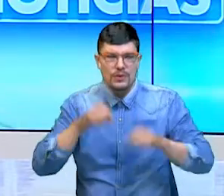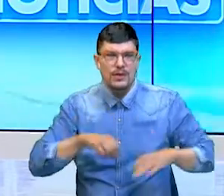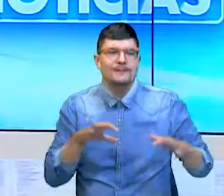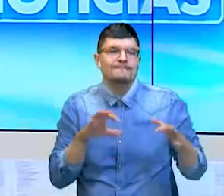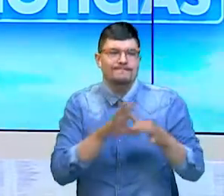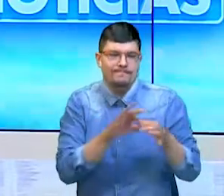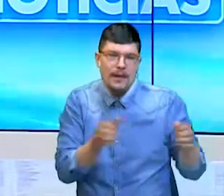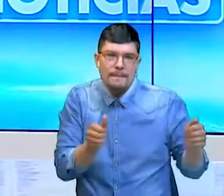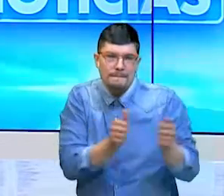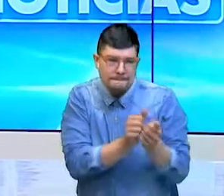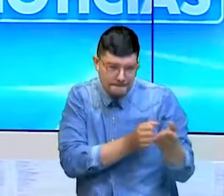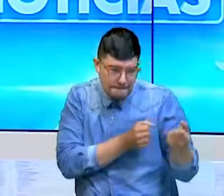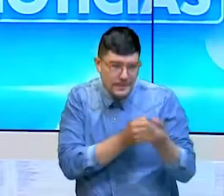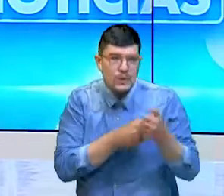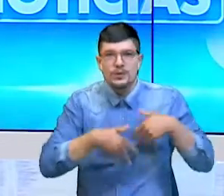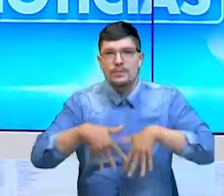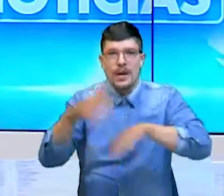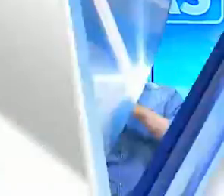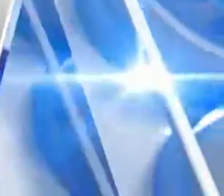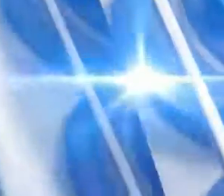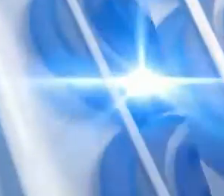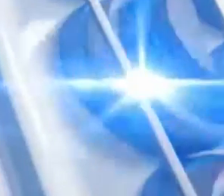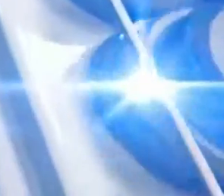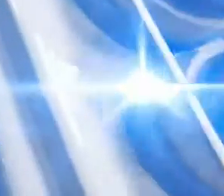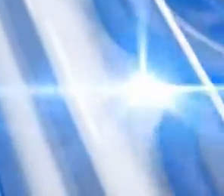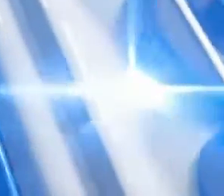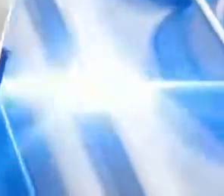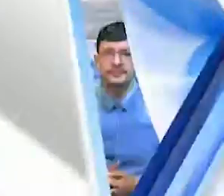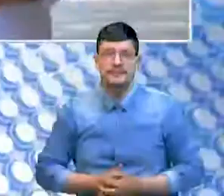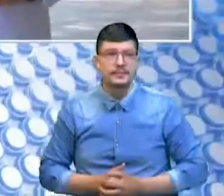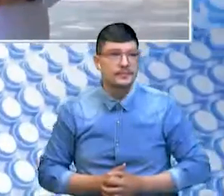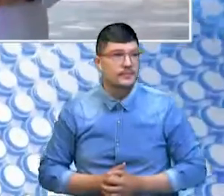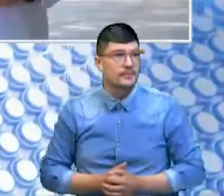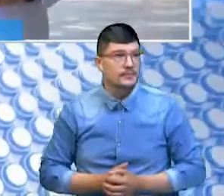Danilo Coronel, usted nos amplía esta noticia. Adelante.